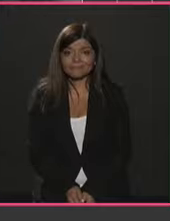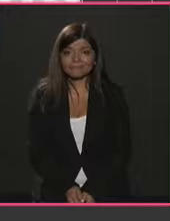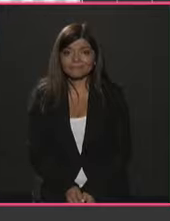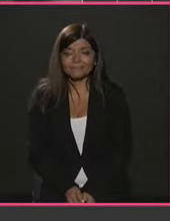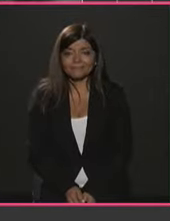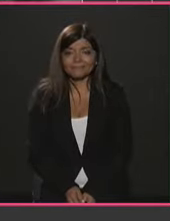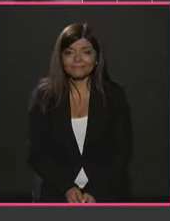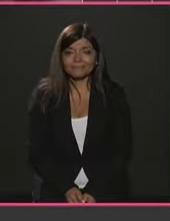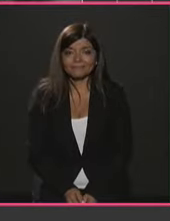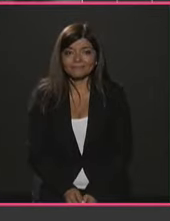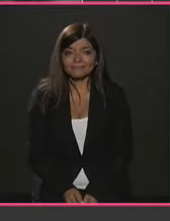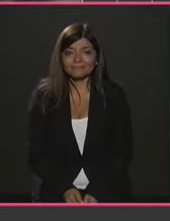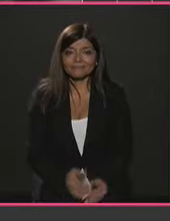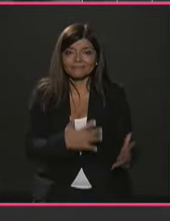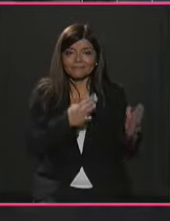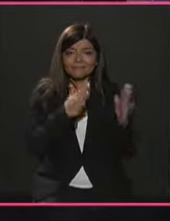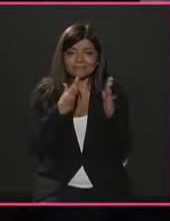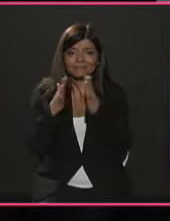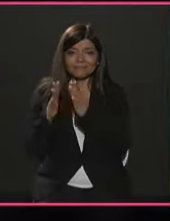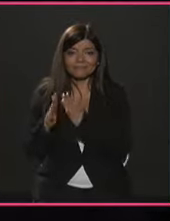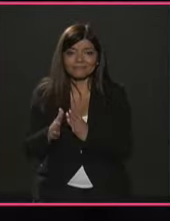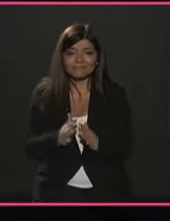you Thank